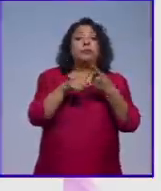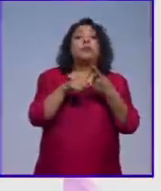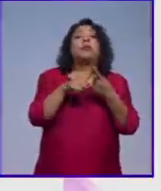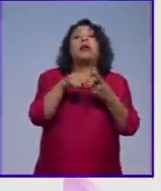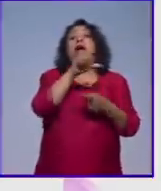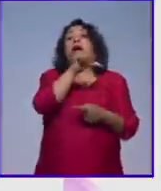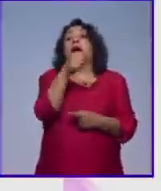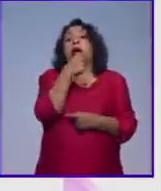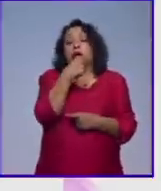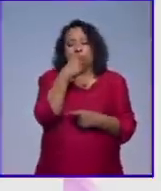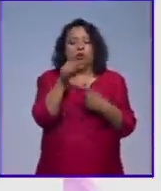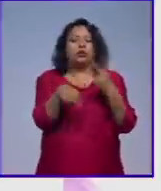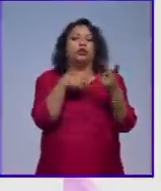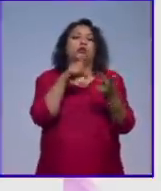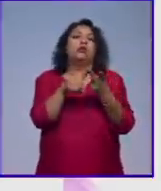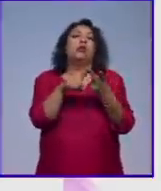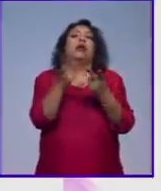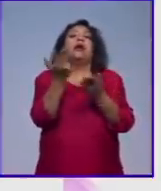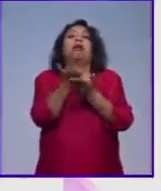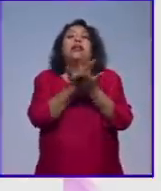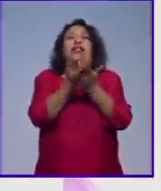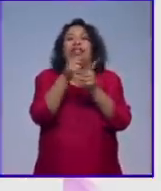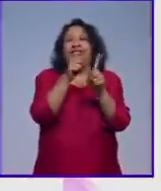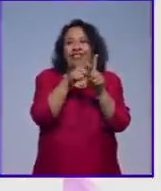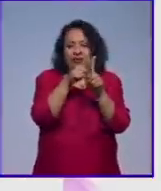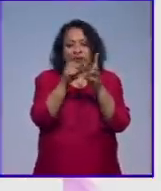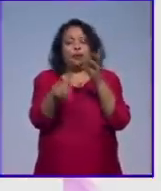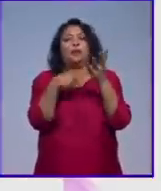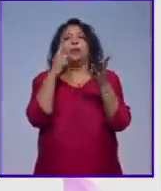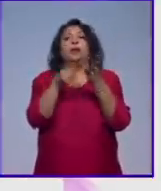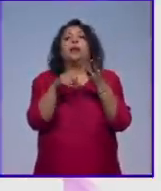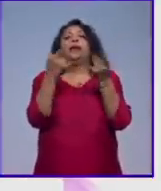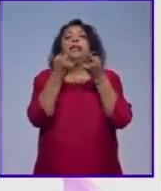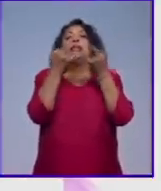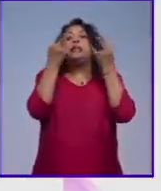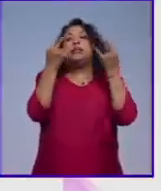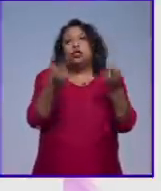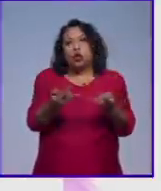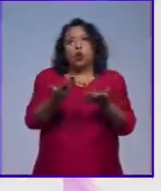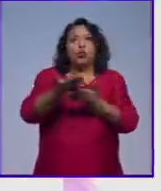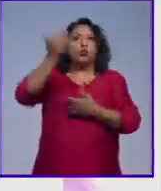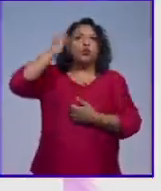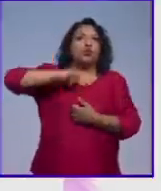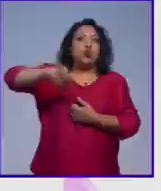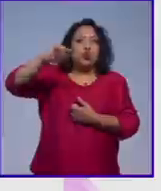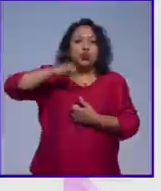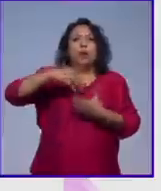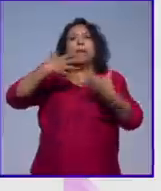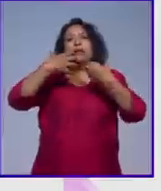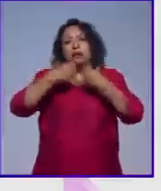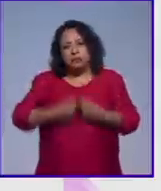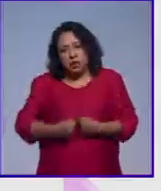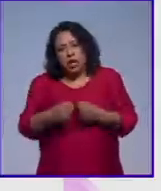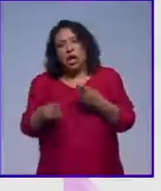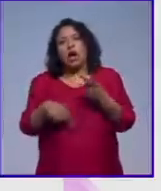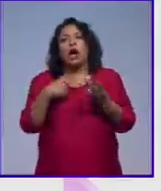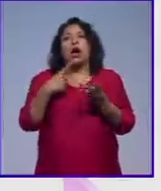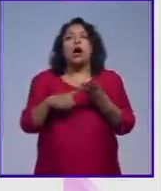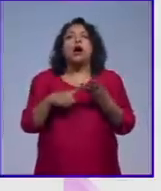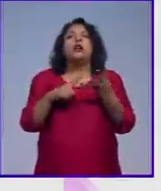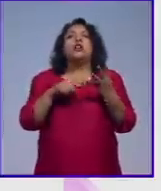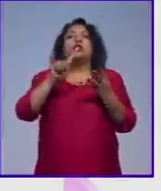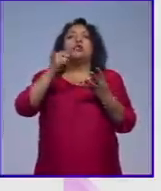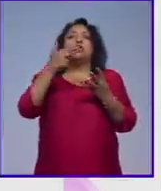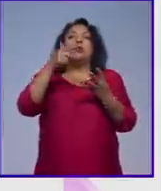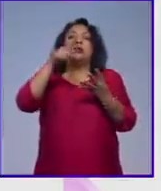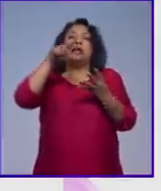para niños, dibujos animados, histórico sobre Maximiliano,